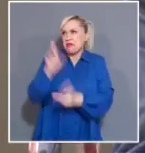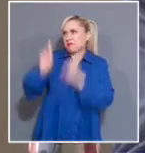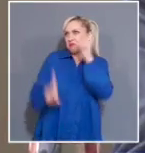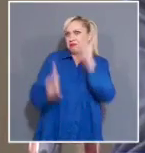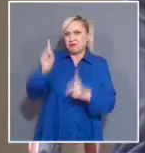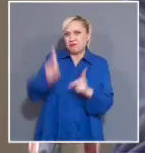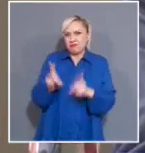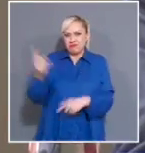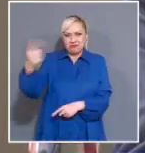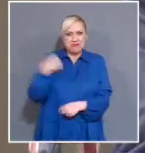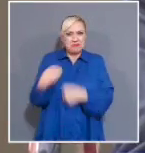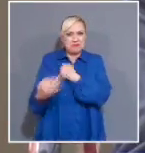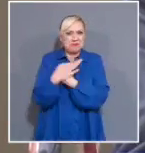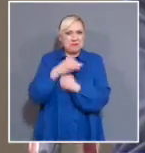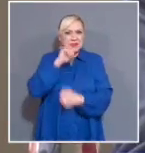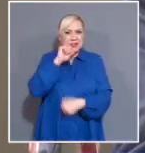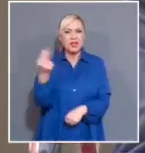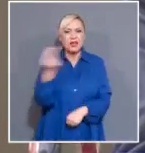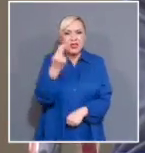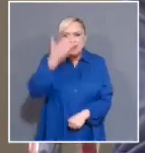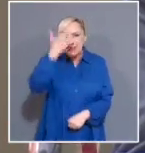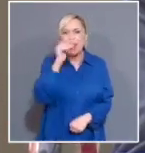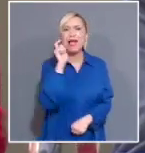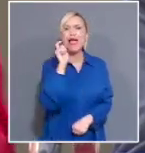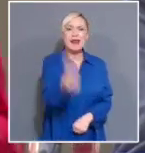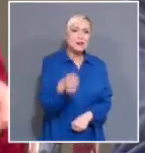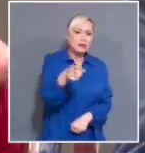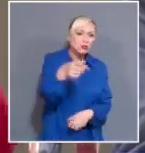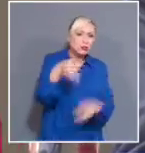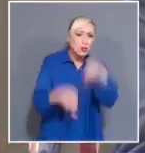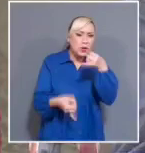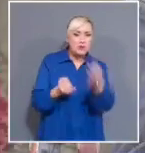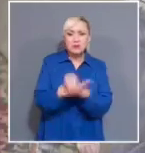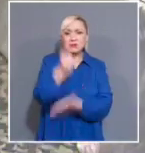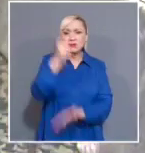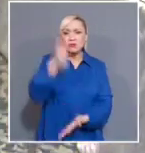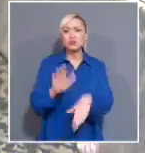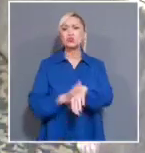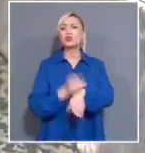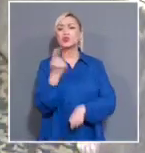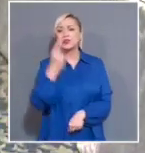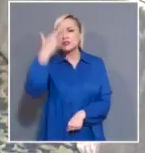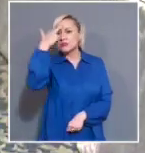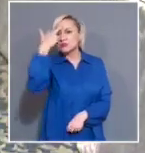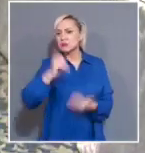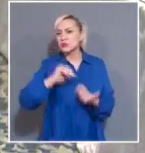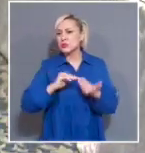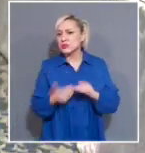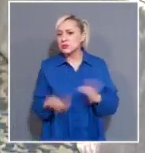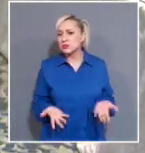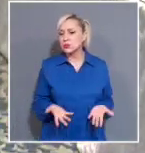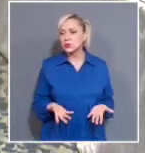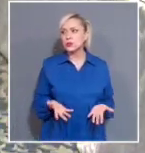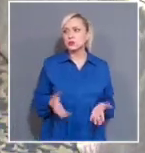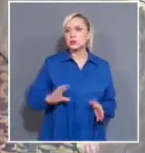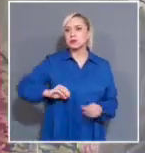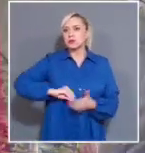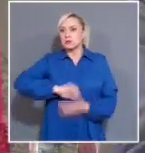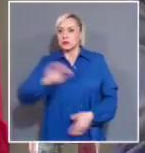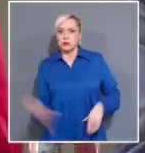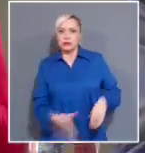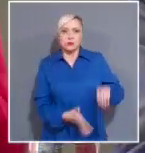los jueces deciden y sin sesgo al unirse con la academia mexicana de la comunicación